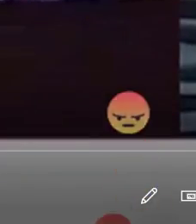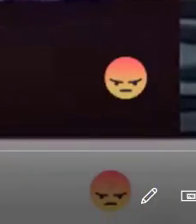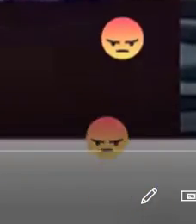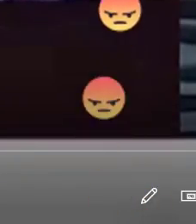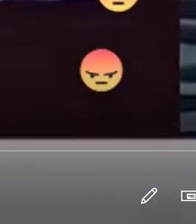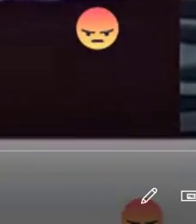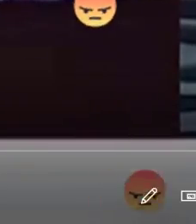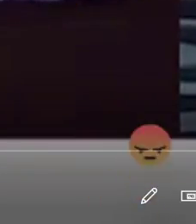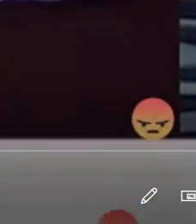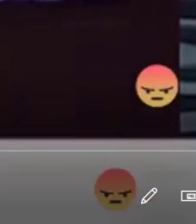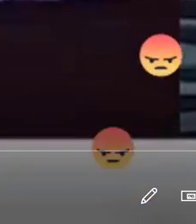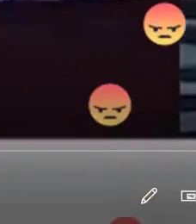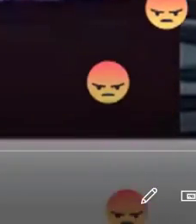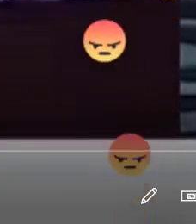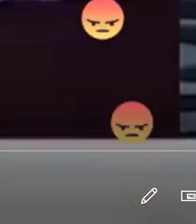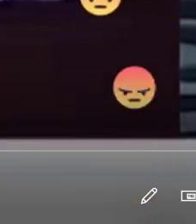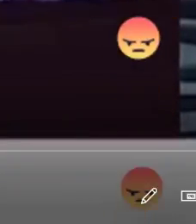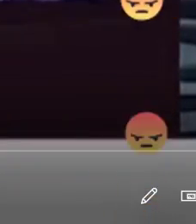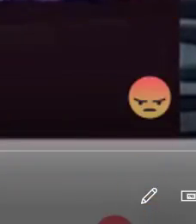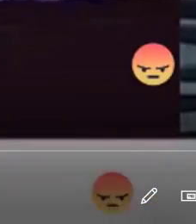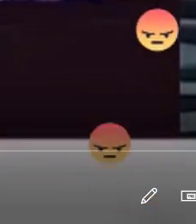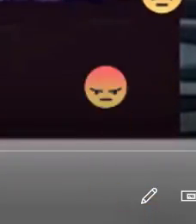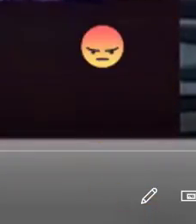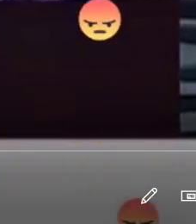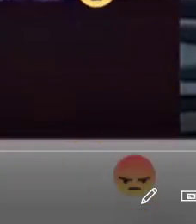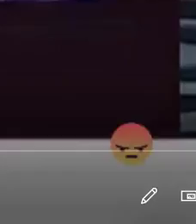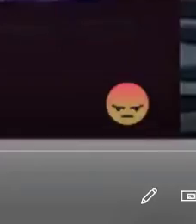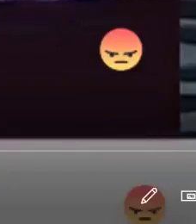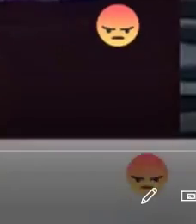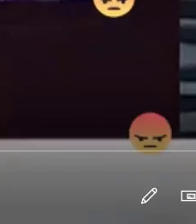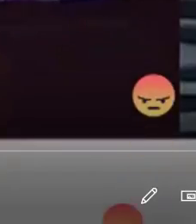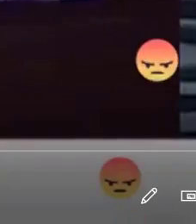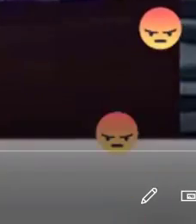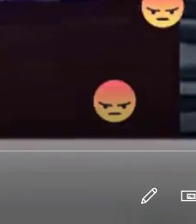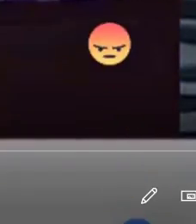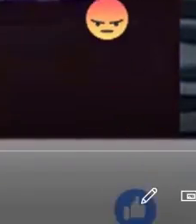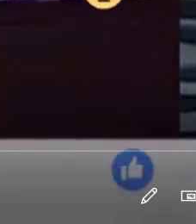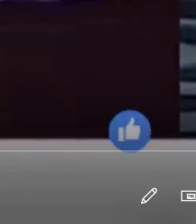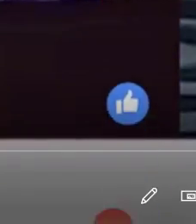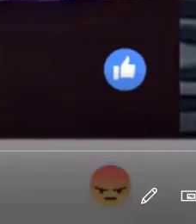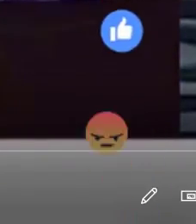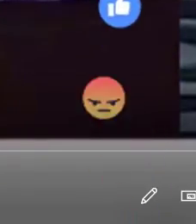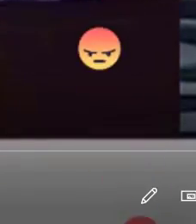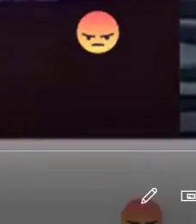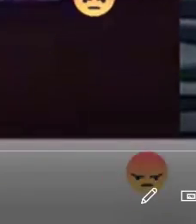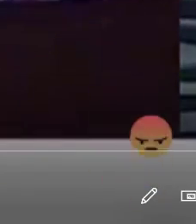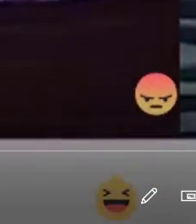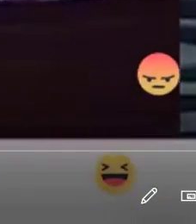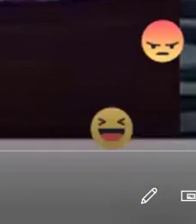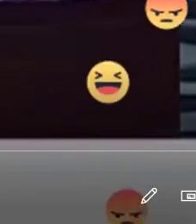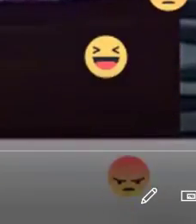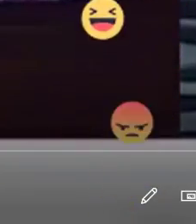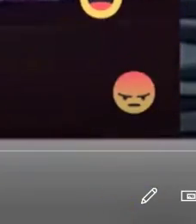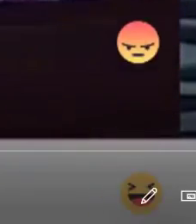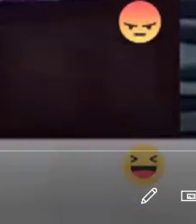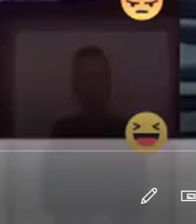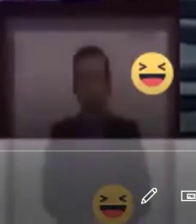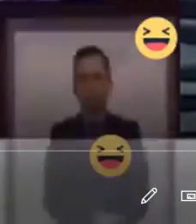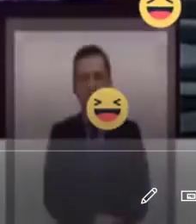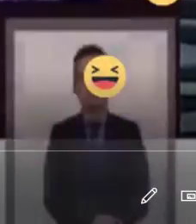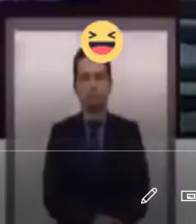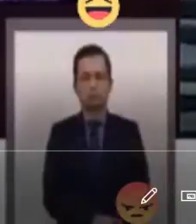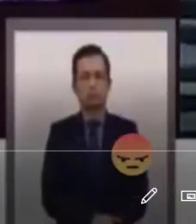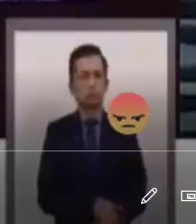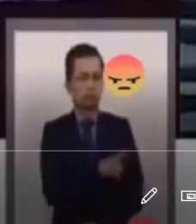Pues no me contestó la pregunta. No me dijo si le pedía disculpas o no al pueblo de México, o a las víctimas de